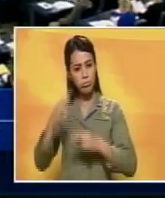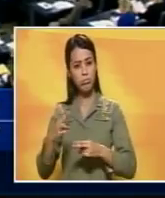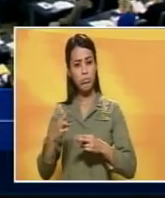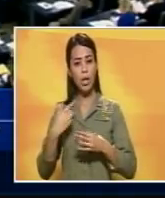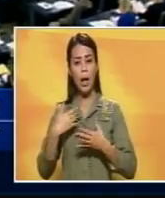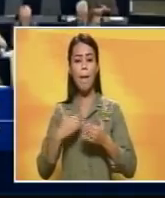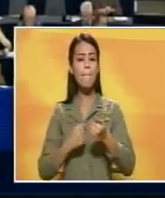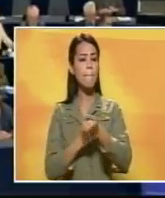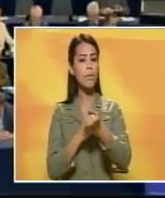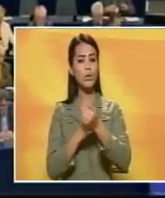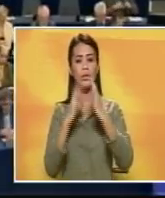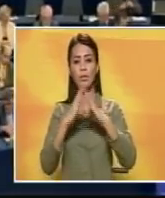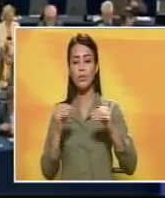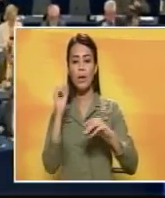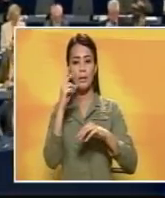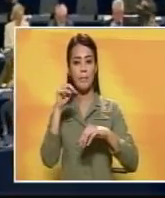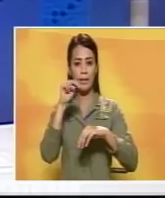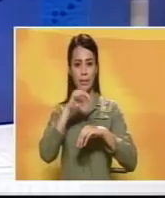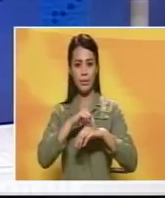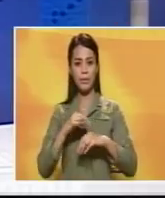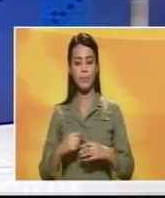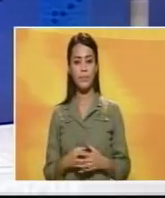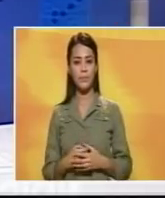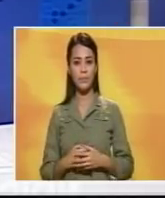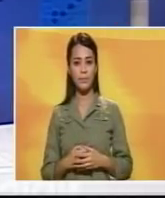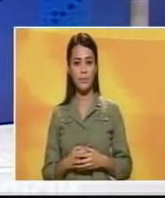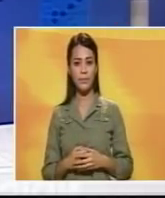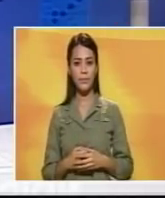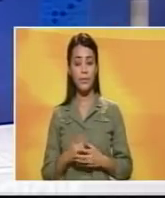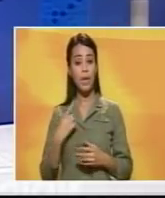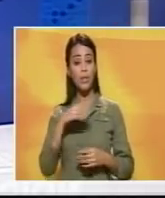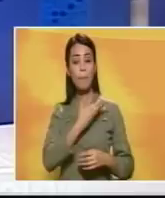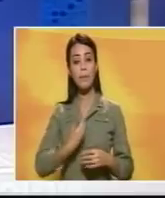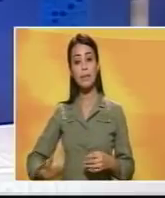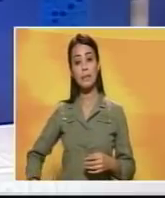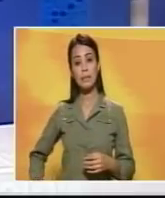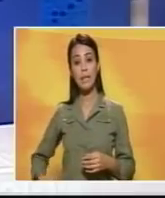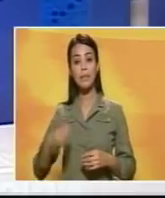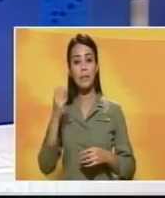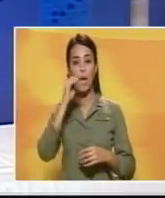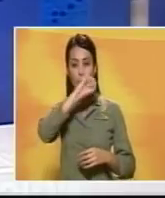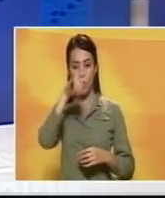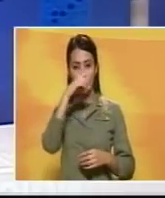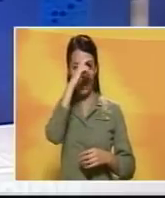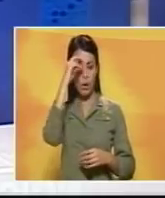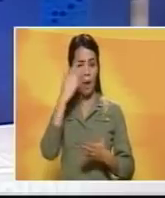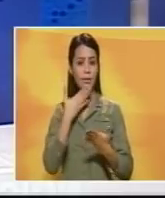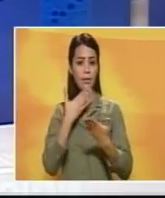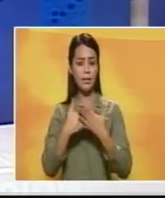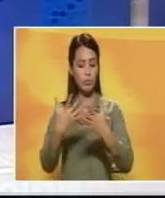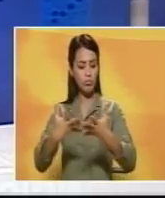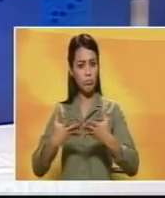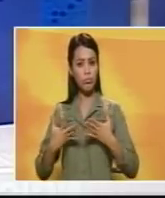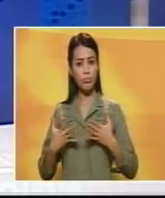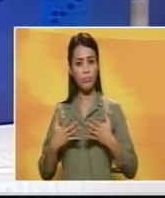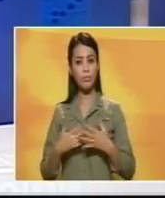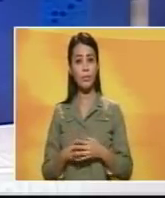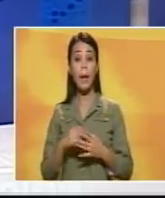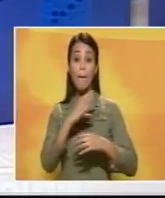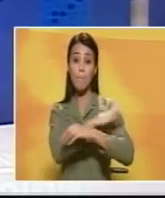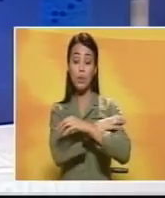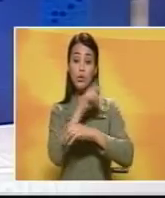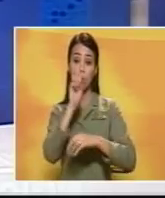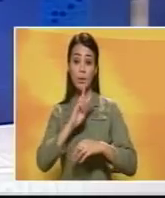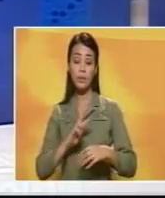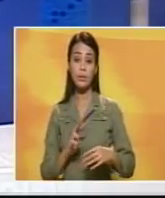una muestra de apoyo a la Asamblea Nacional. Por su parte, el presidente de la Asamblea Nacional, Julio Borges, agradeció el otorgamiento a la oposición